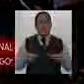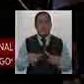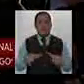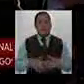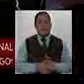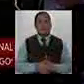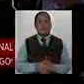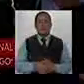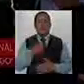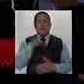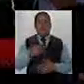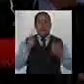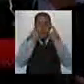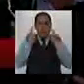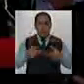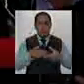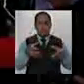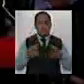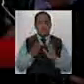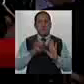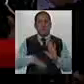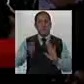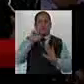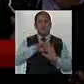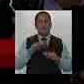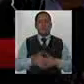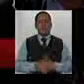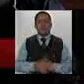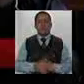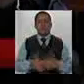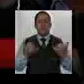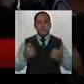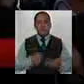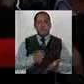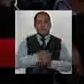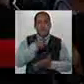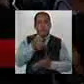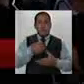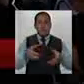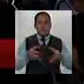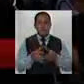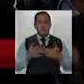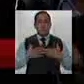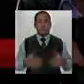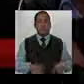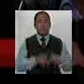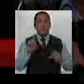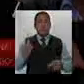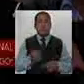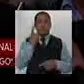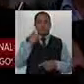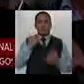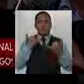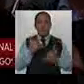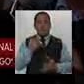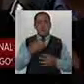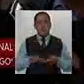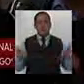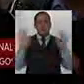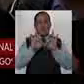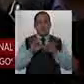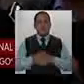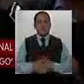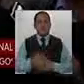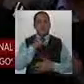Entre los lineamientos para el proyecto, para el Fondo Mi Riego, la primera cosa más